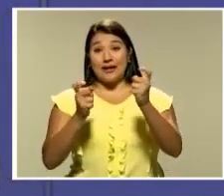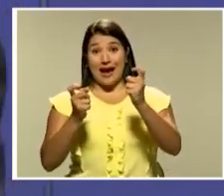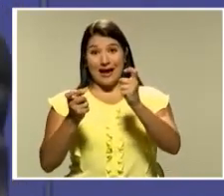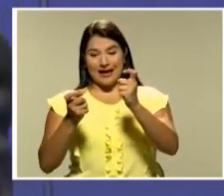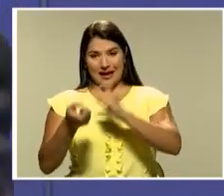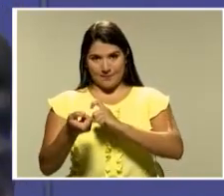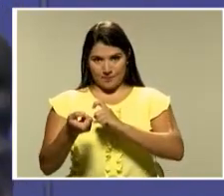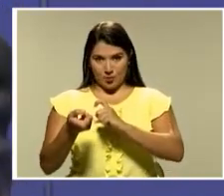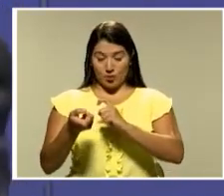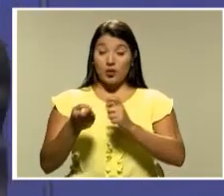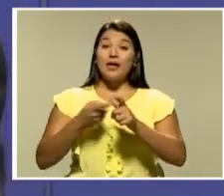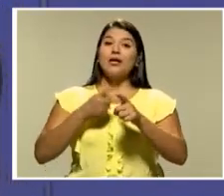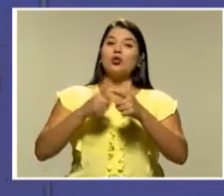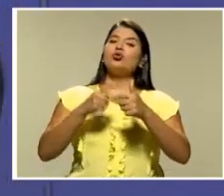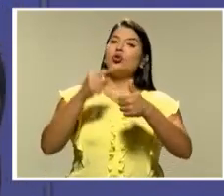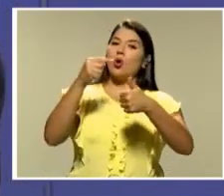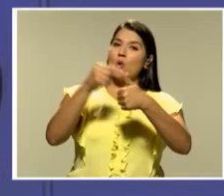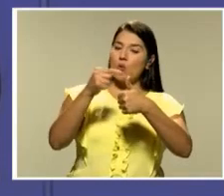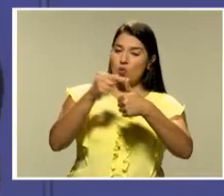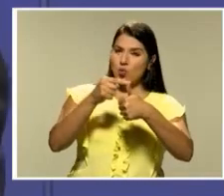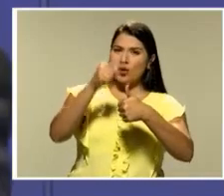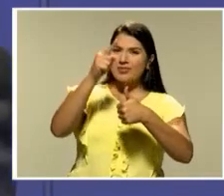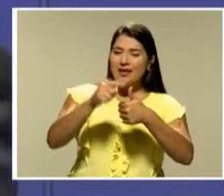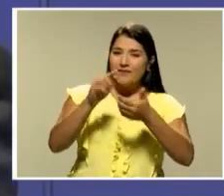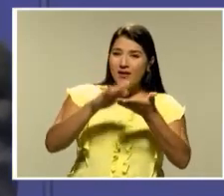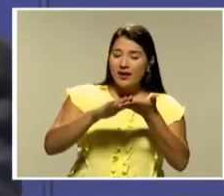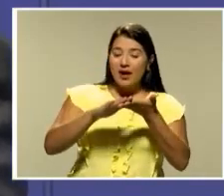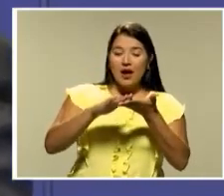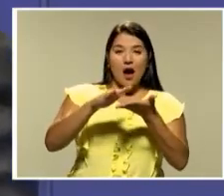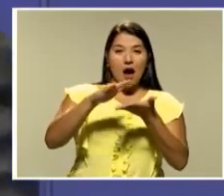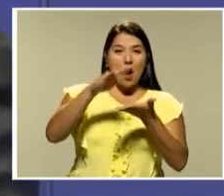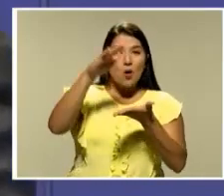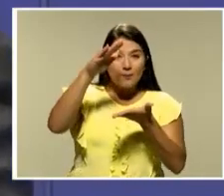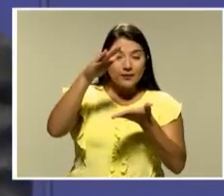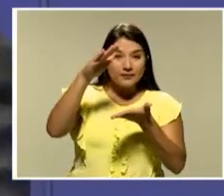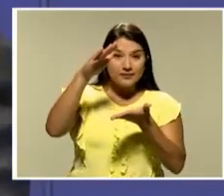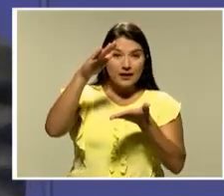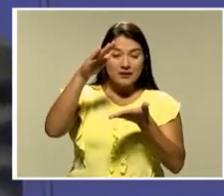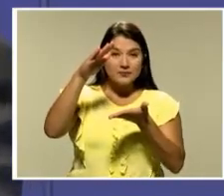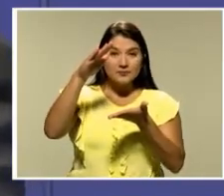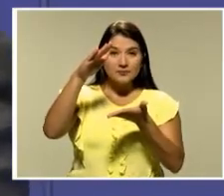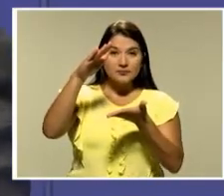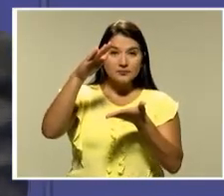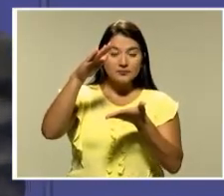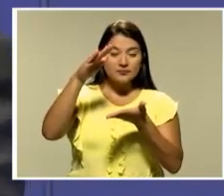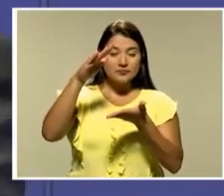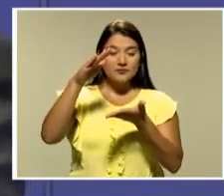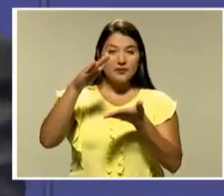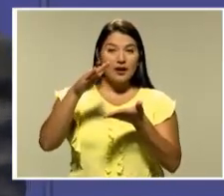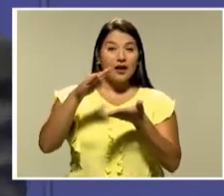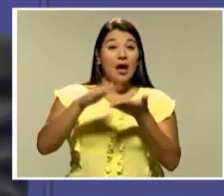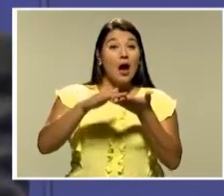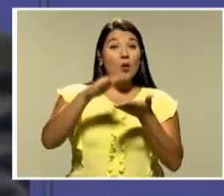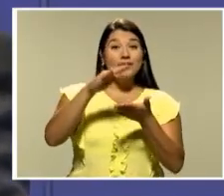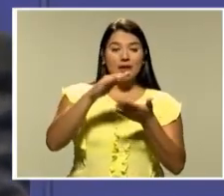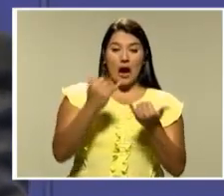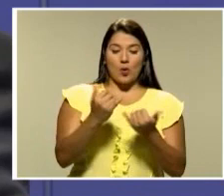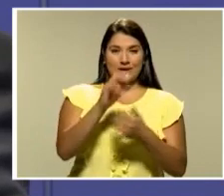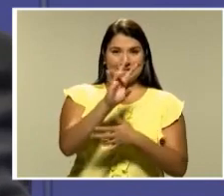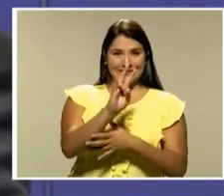lados. Número uno, ir aumentando el aporte. Entonces, de un aporte histórico de